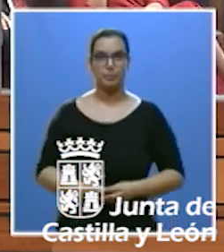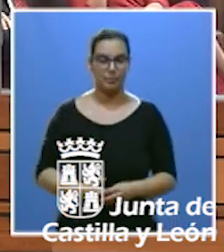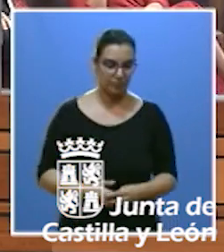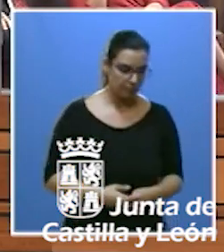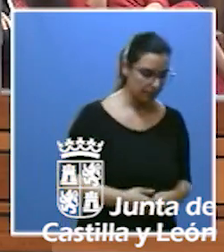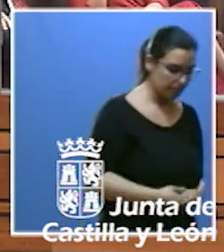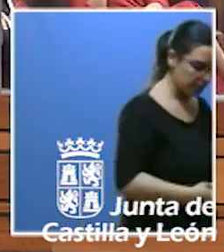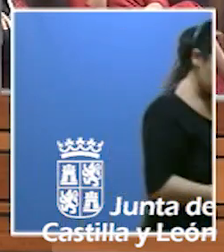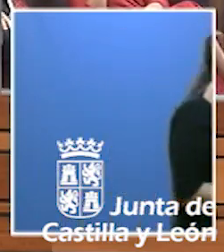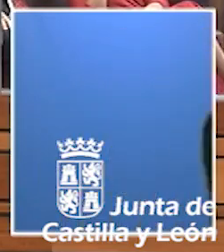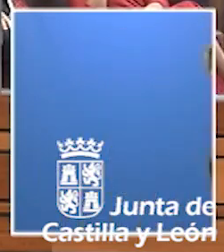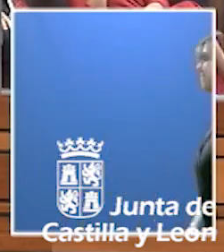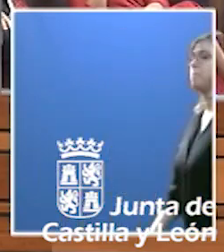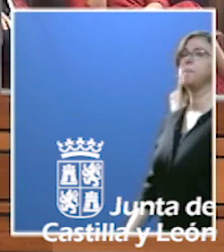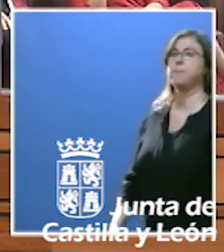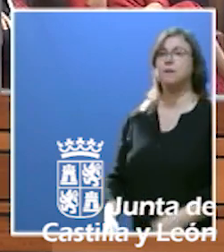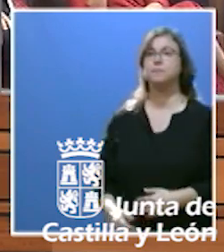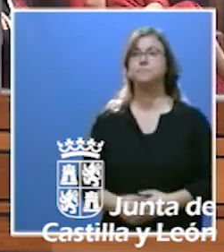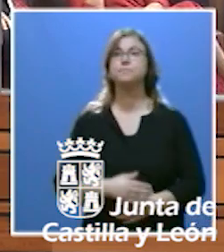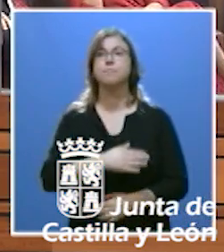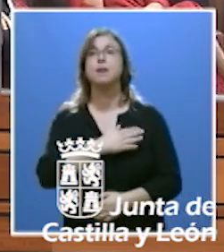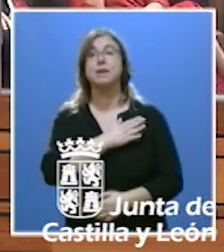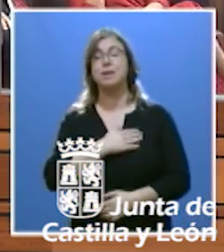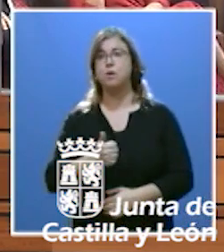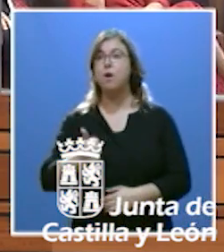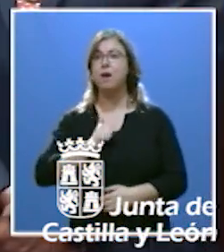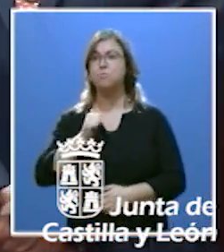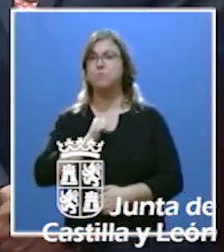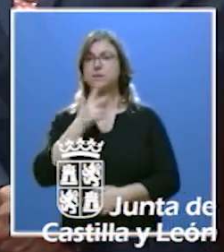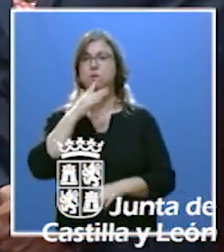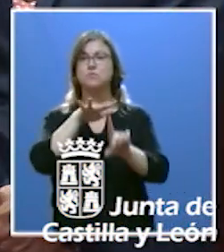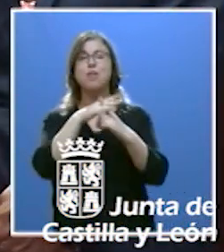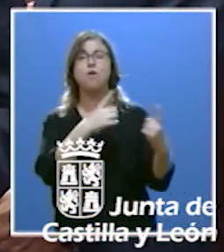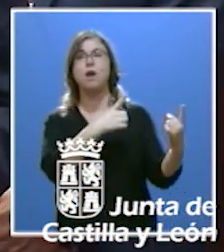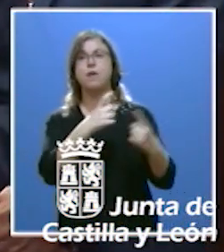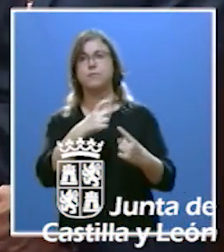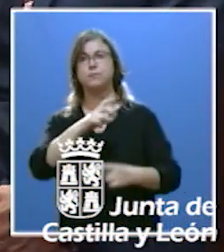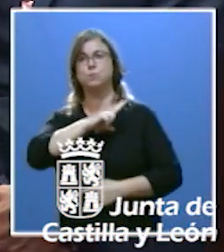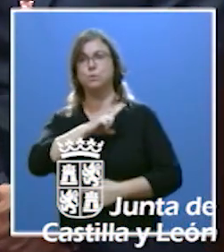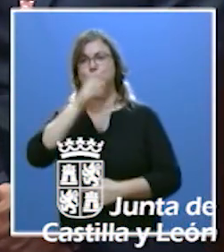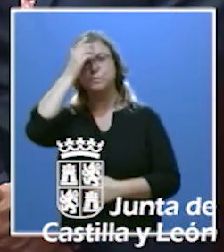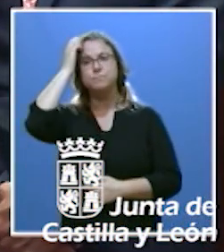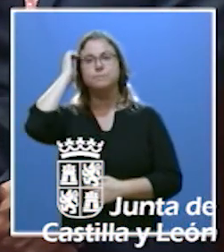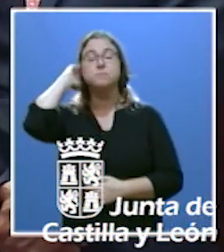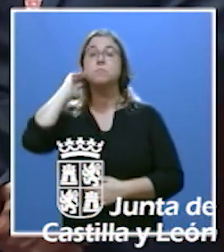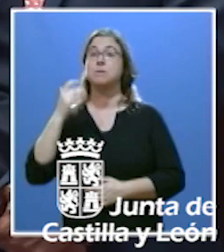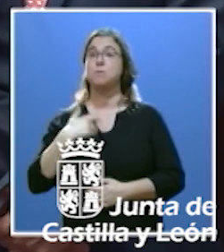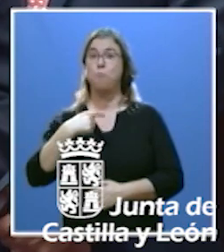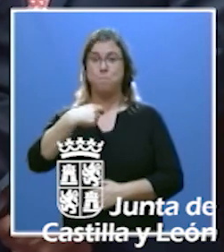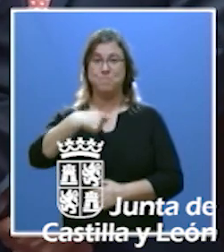la solemnidad que la ocasión requiere, manifestar hoy aquí que esta presidencia y el futuro